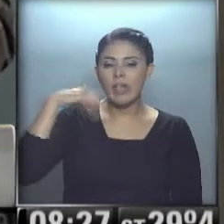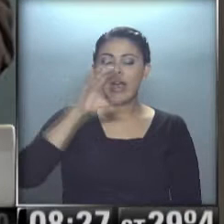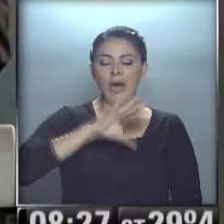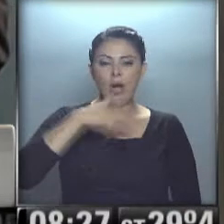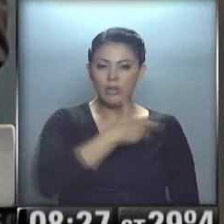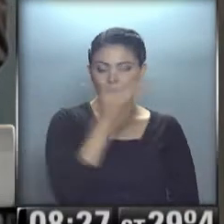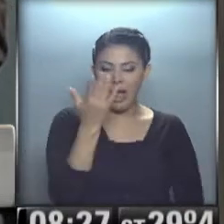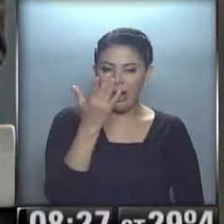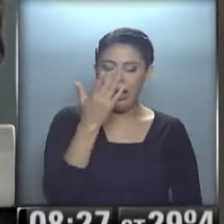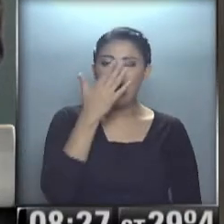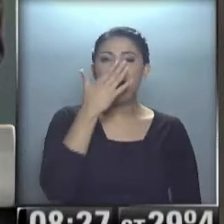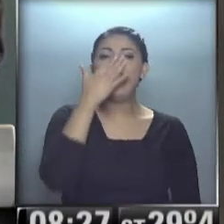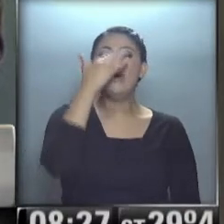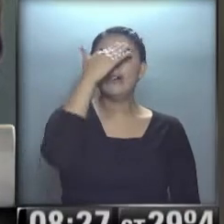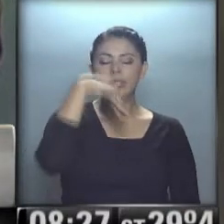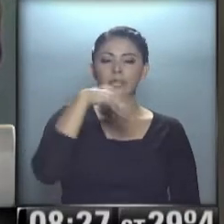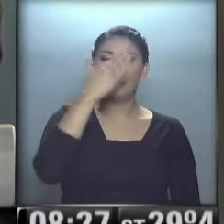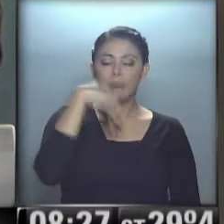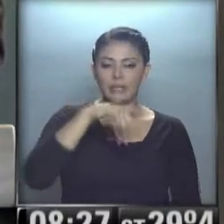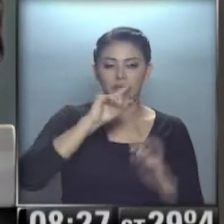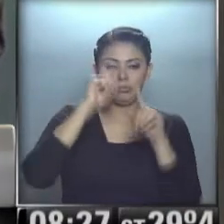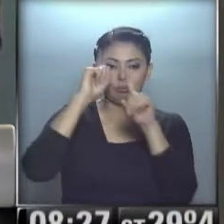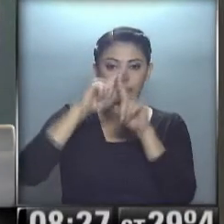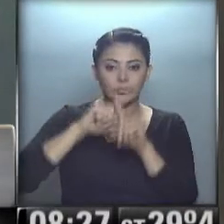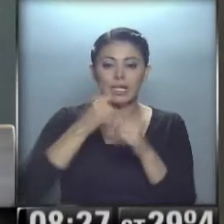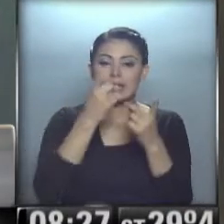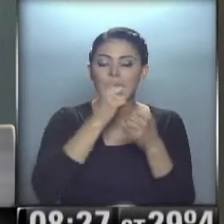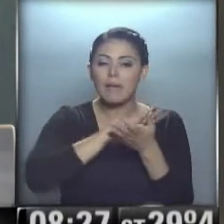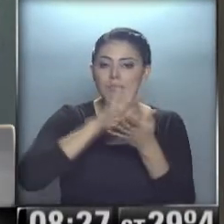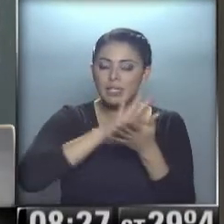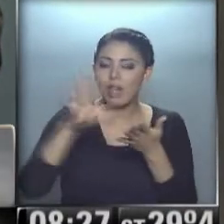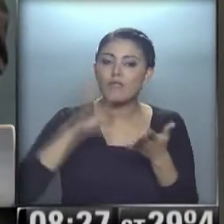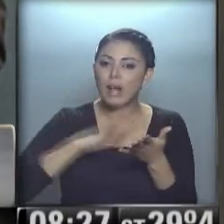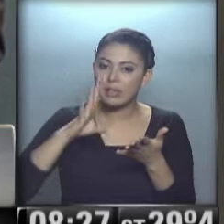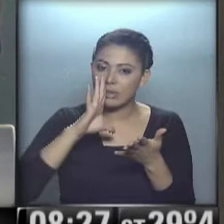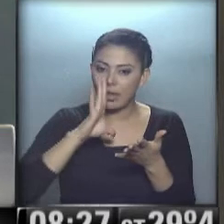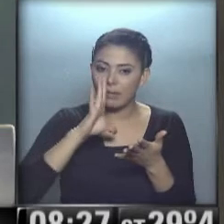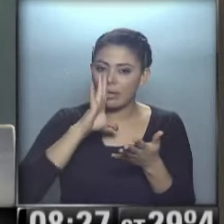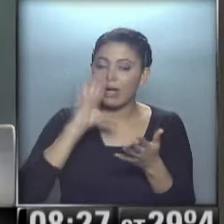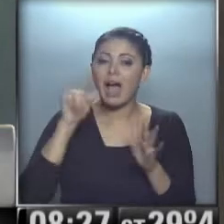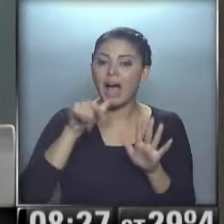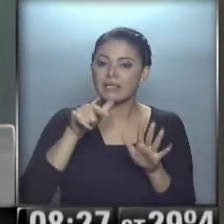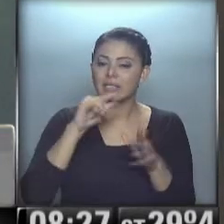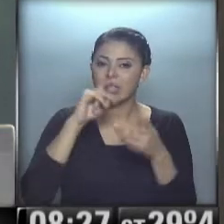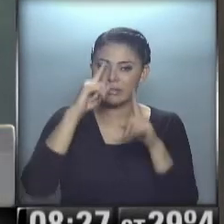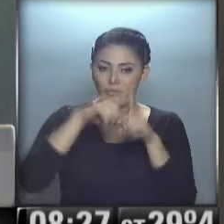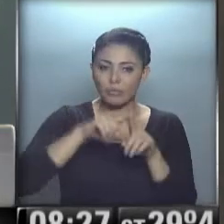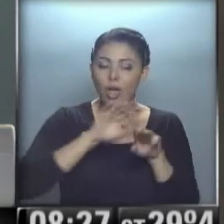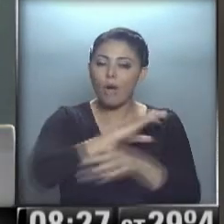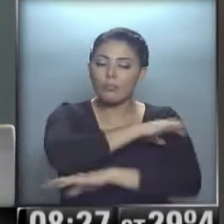social, el cálculo de necesidades básicas insatisfechas, que es la medición de la pobreza estructural,